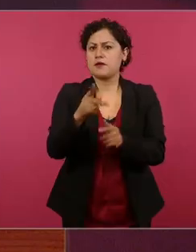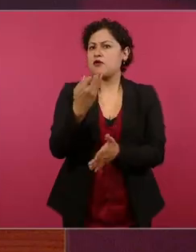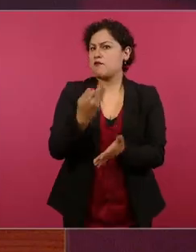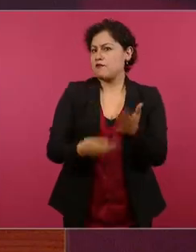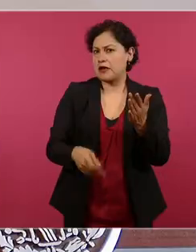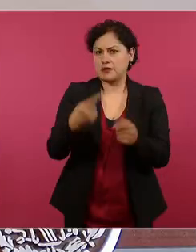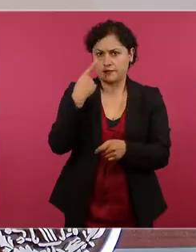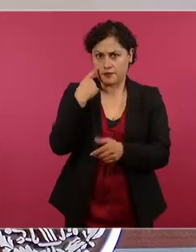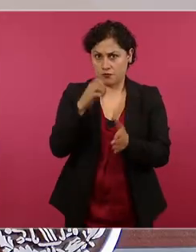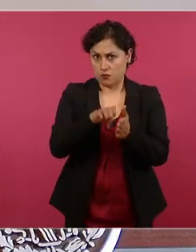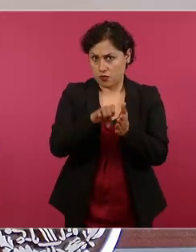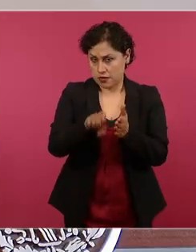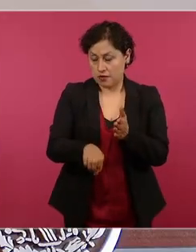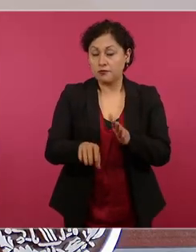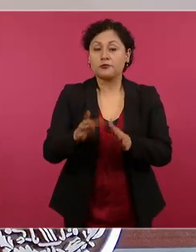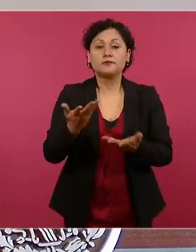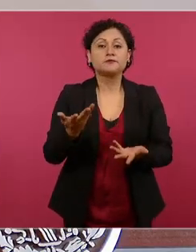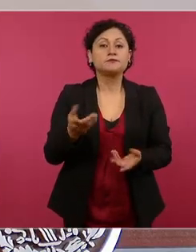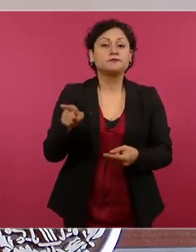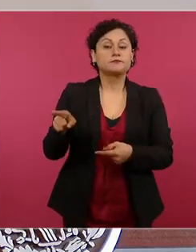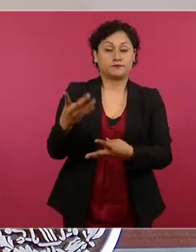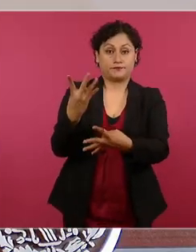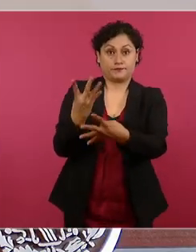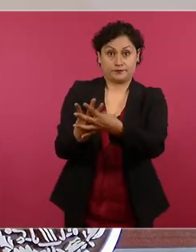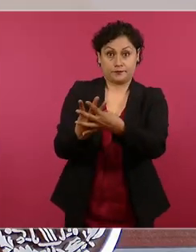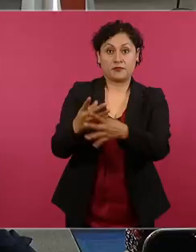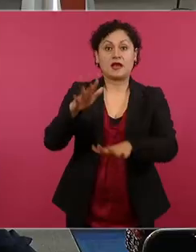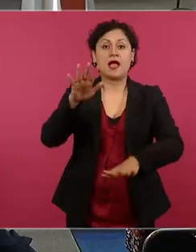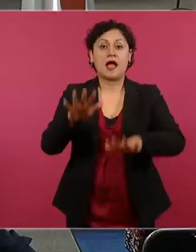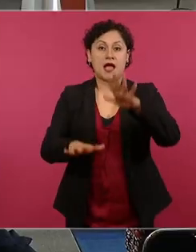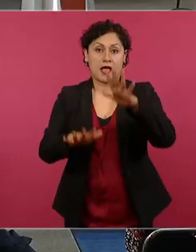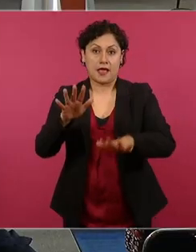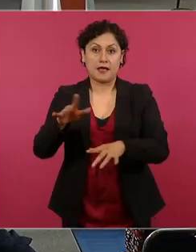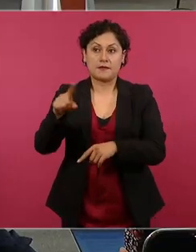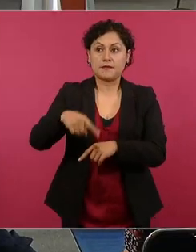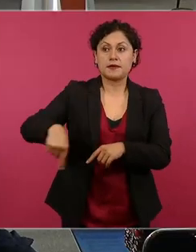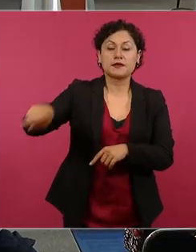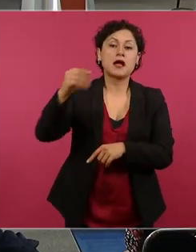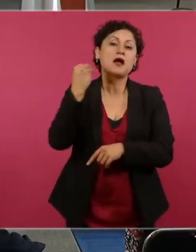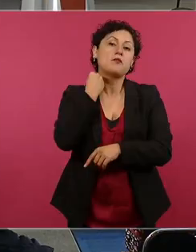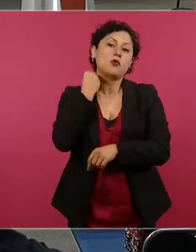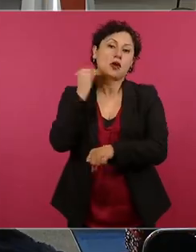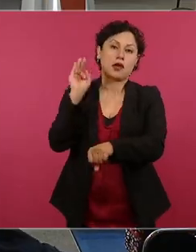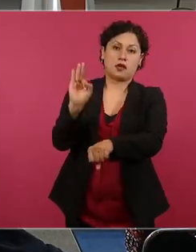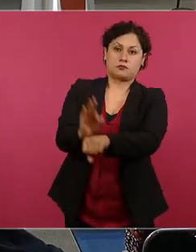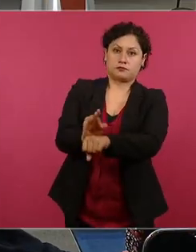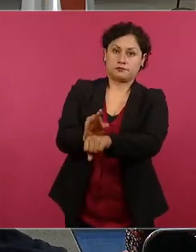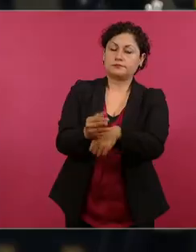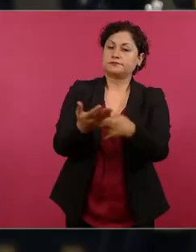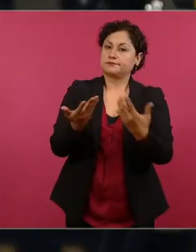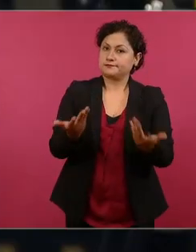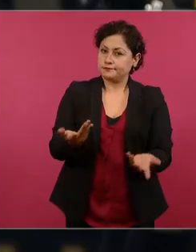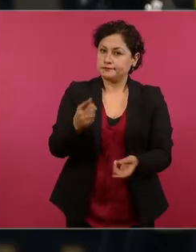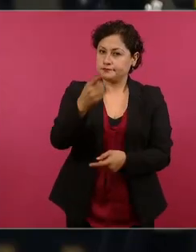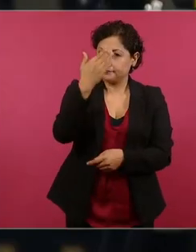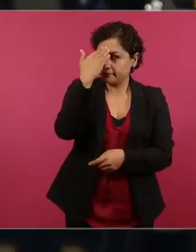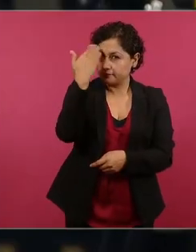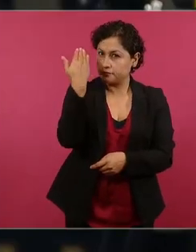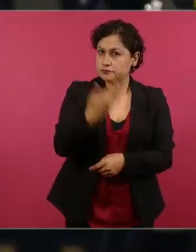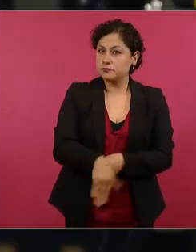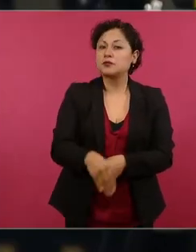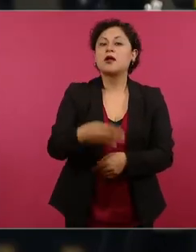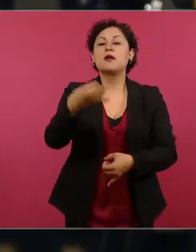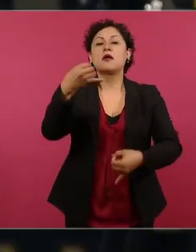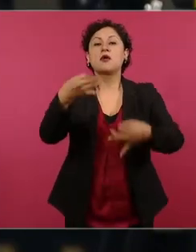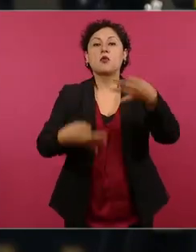falta a veces también de las defensorías. O sea, cuando son casos estatales, pues ocurre, es